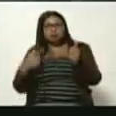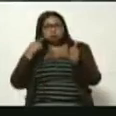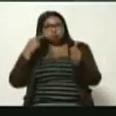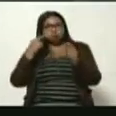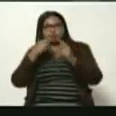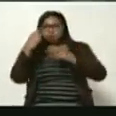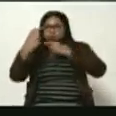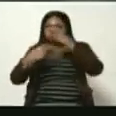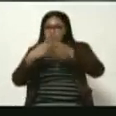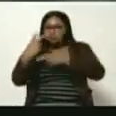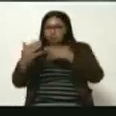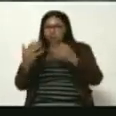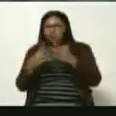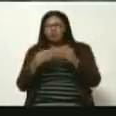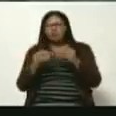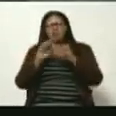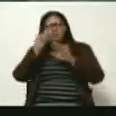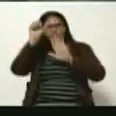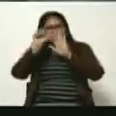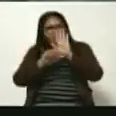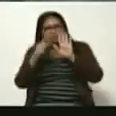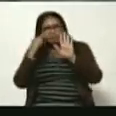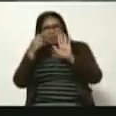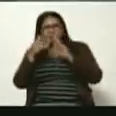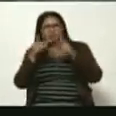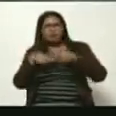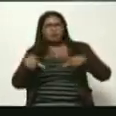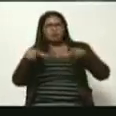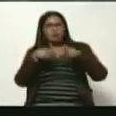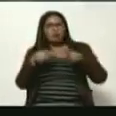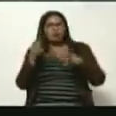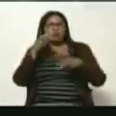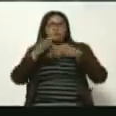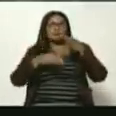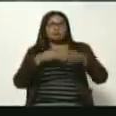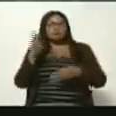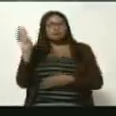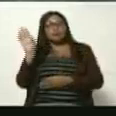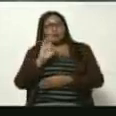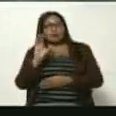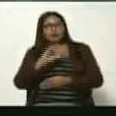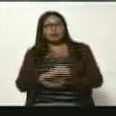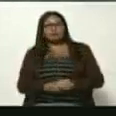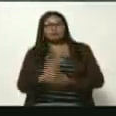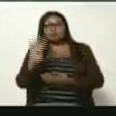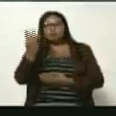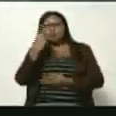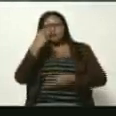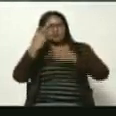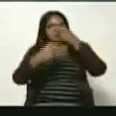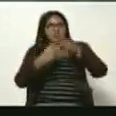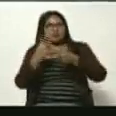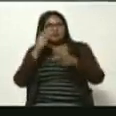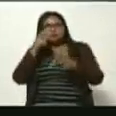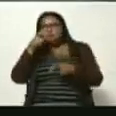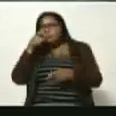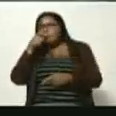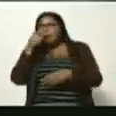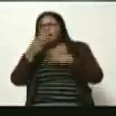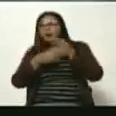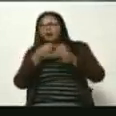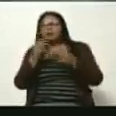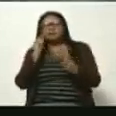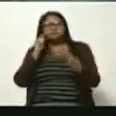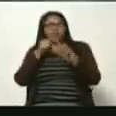Rodríguez, realiza un nuevo recorrido de inspección por las estaciones del Metro de Caracas. Esta es la cuarta visita de supervisión que realiza con